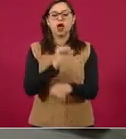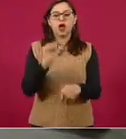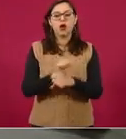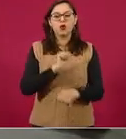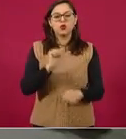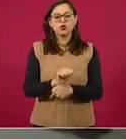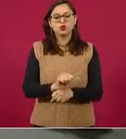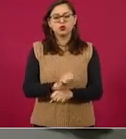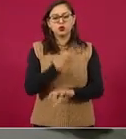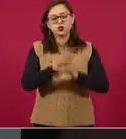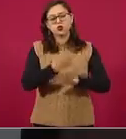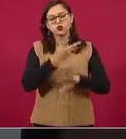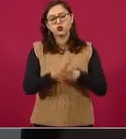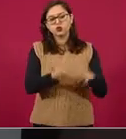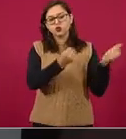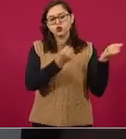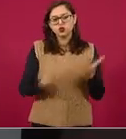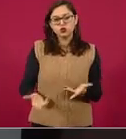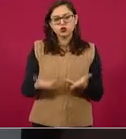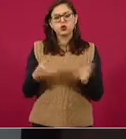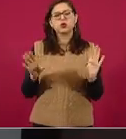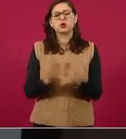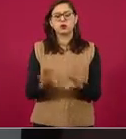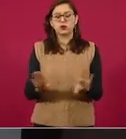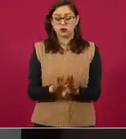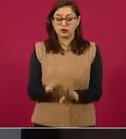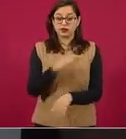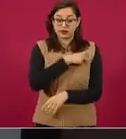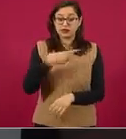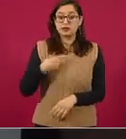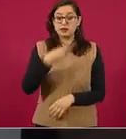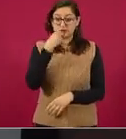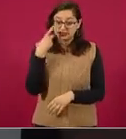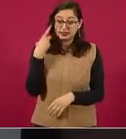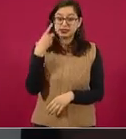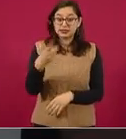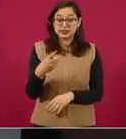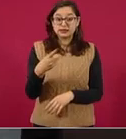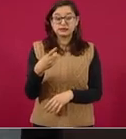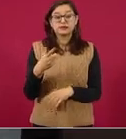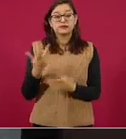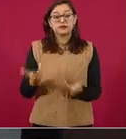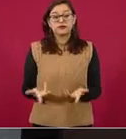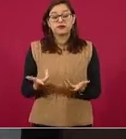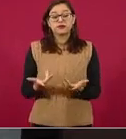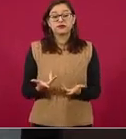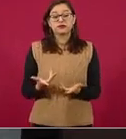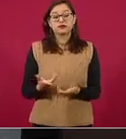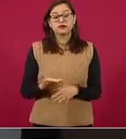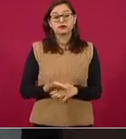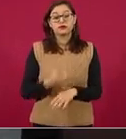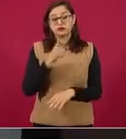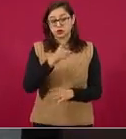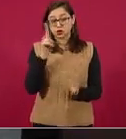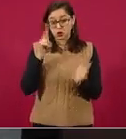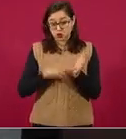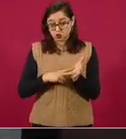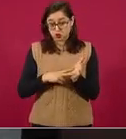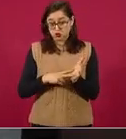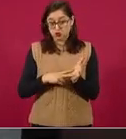chocolate, hay quien considera ya que se ha perdido el espíritu del decreto de 2.500 pesos, que era